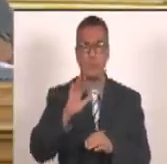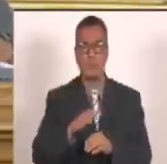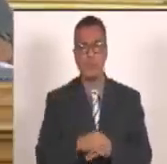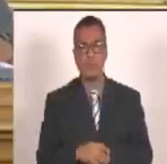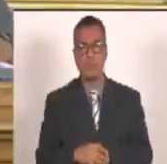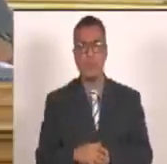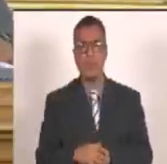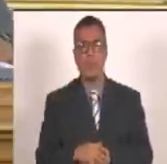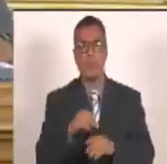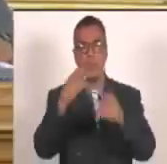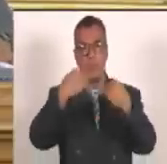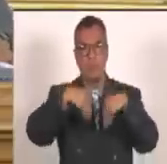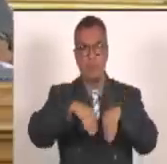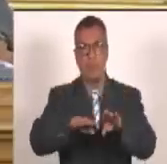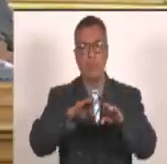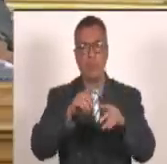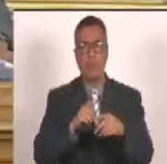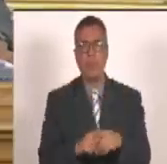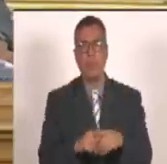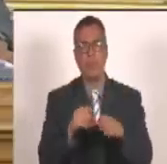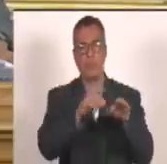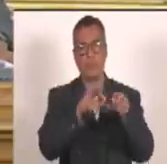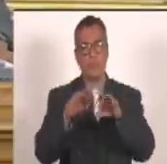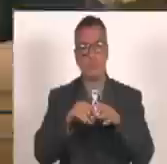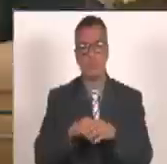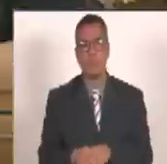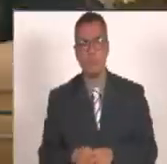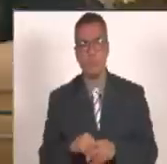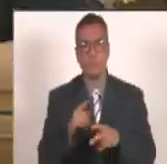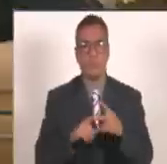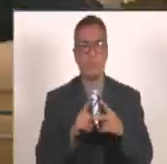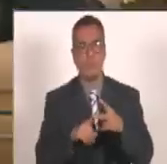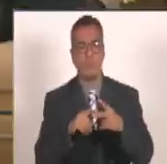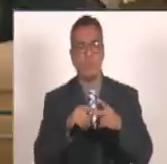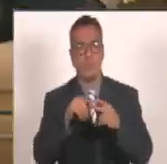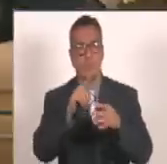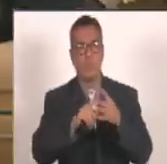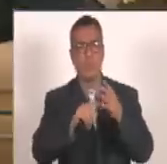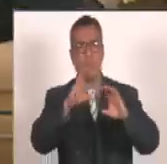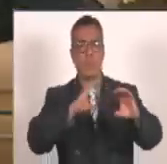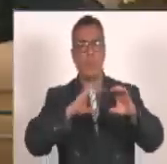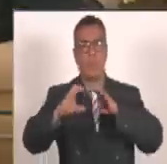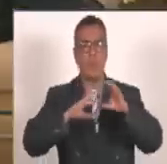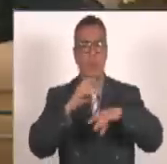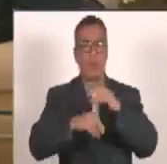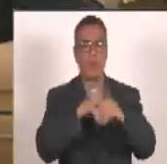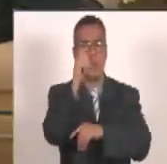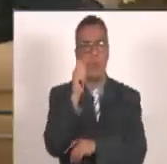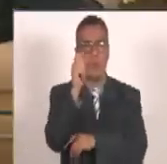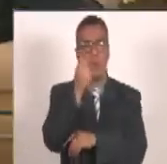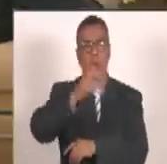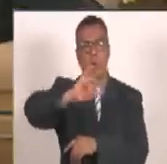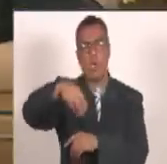de Venezuela. Siguiente punto de la cuenta, ciudadana secretaria. Punto número 4. Comunicación dirigida al diputado Jorge Rodríguez